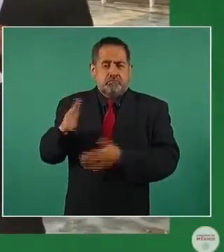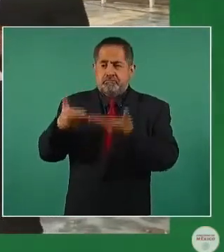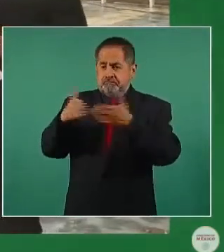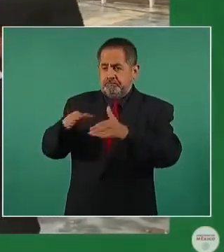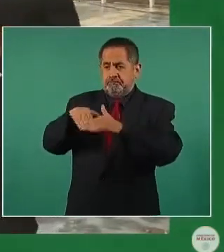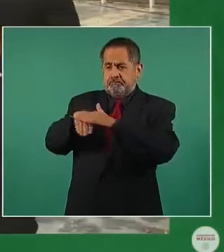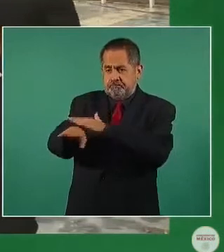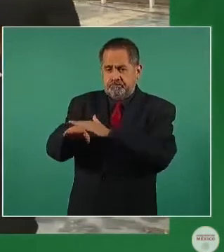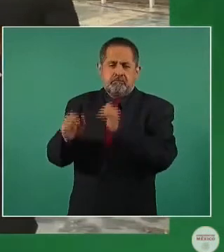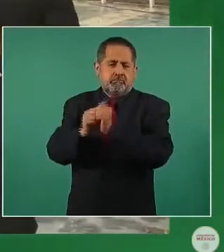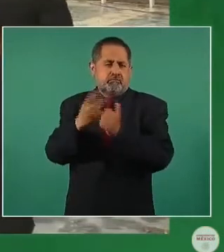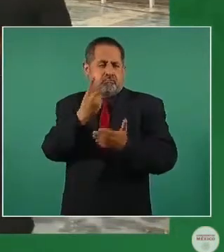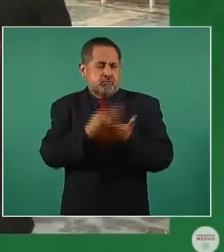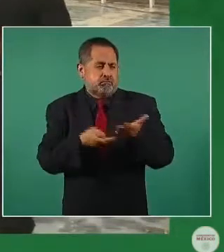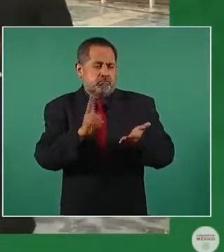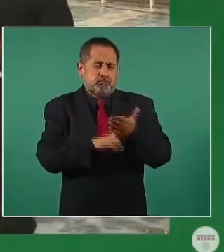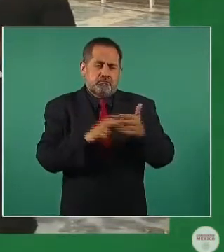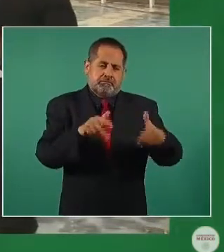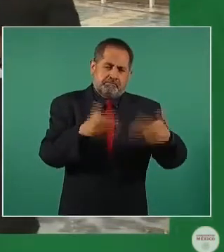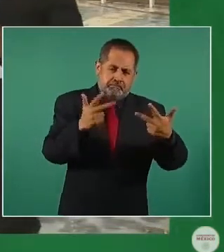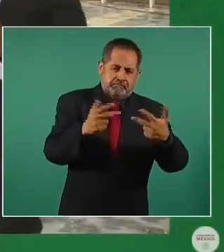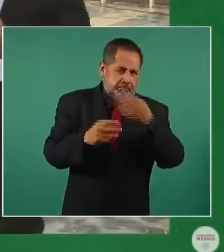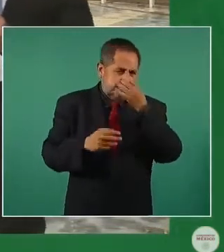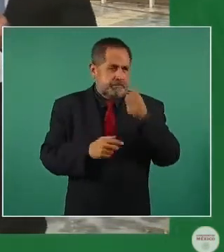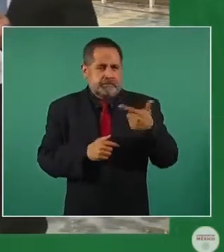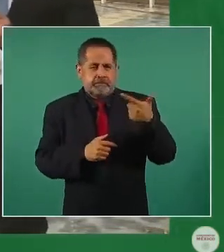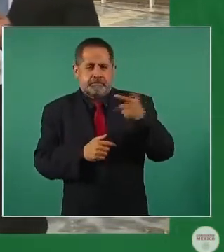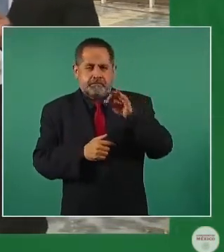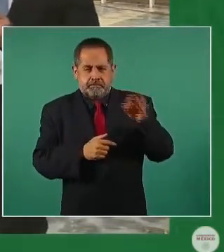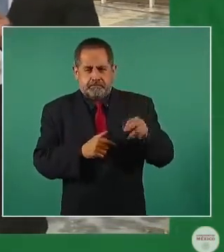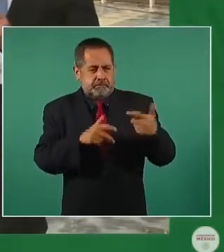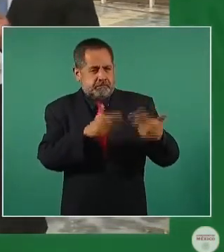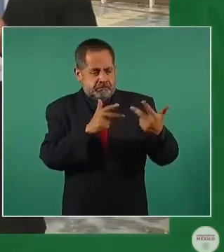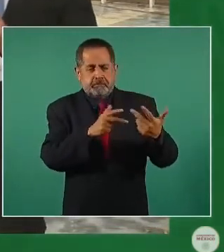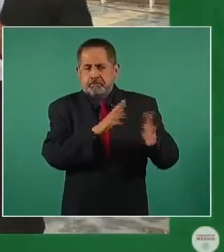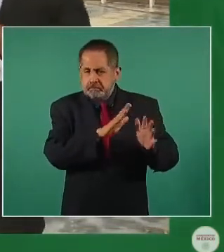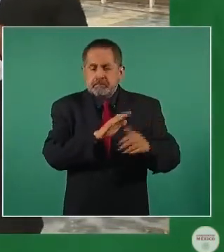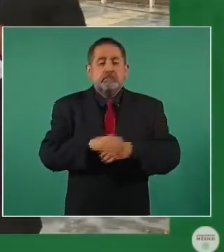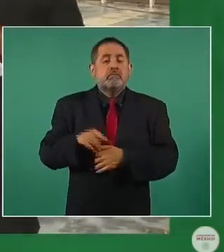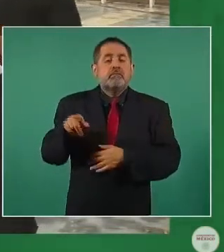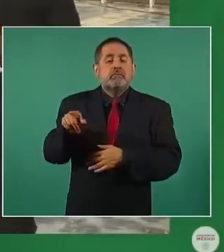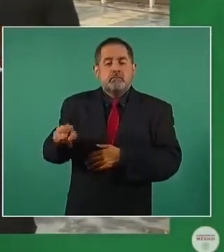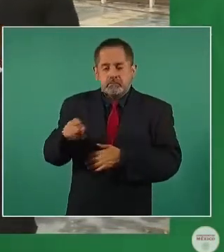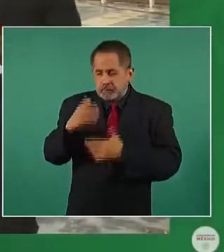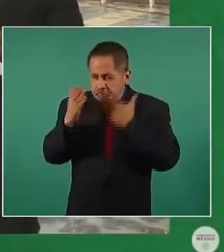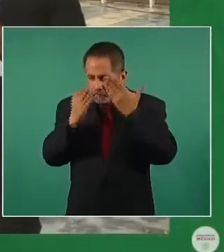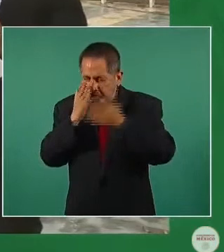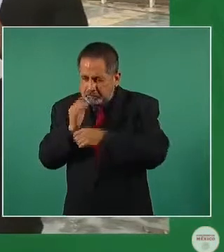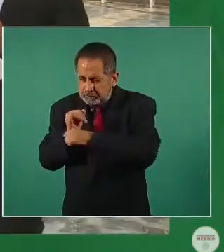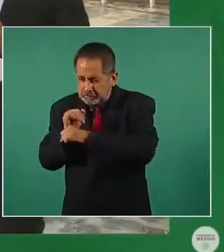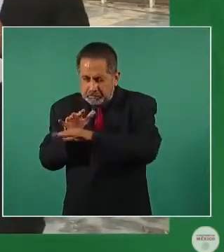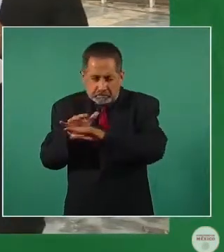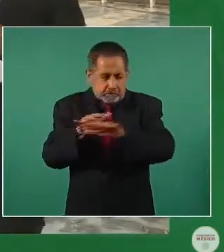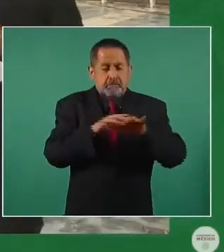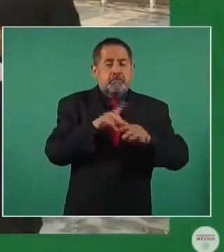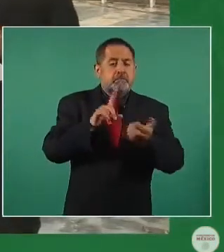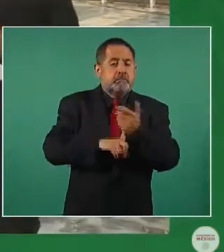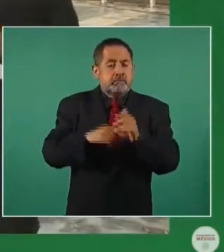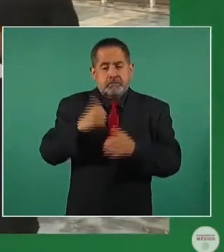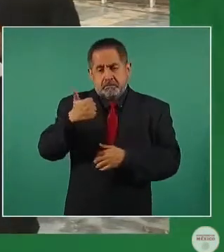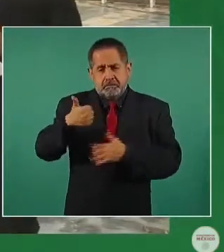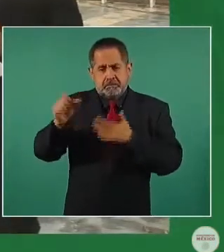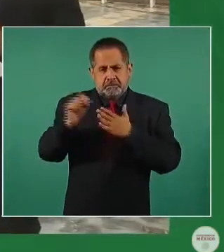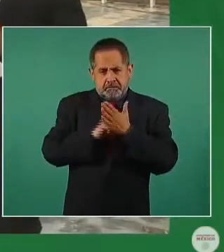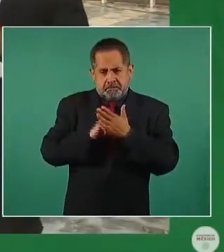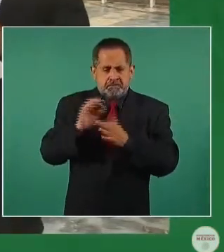híbrida, 7% de forma virtual. Y estamos listos porque después de un pilotaje de más de 6 meses hemos